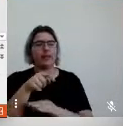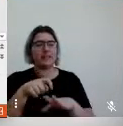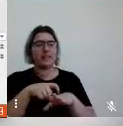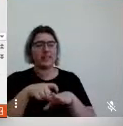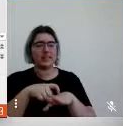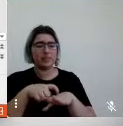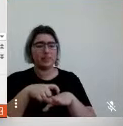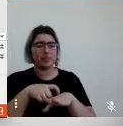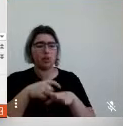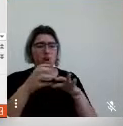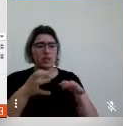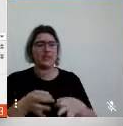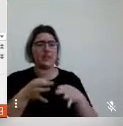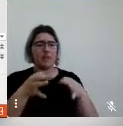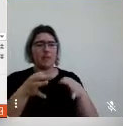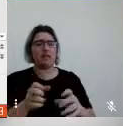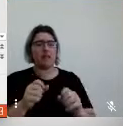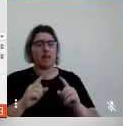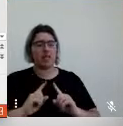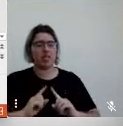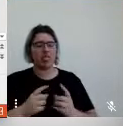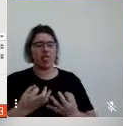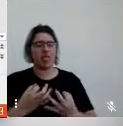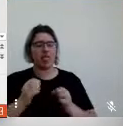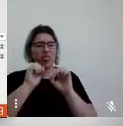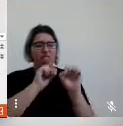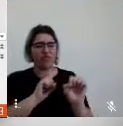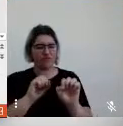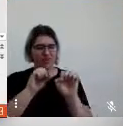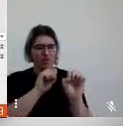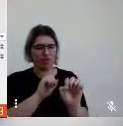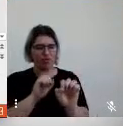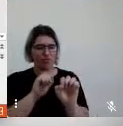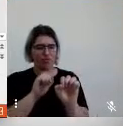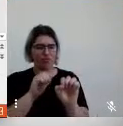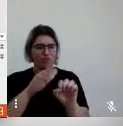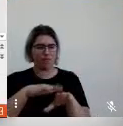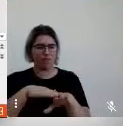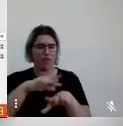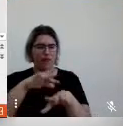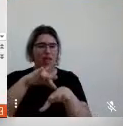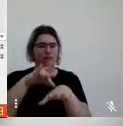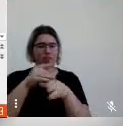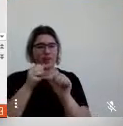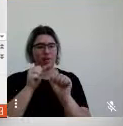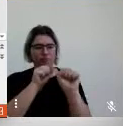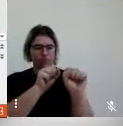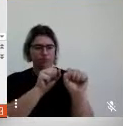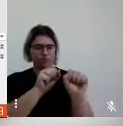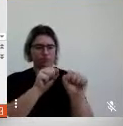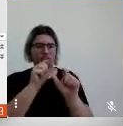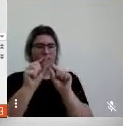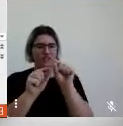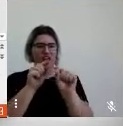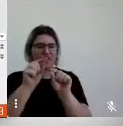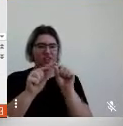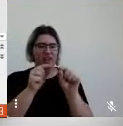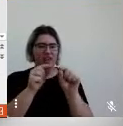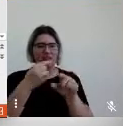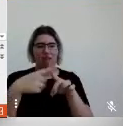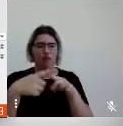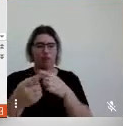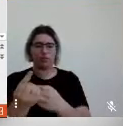nos va a defender frente a los agentes, a los patógenos, a las bacterias y a los virus que pueden entrar en nuestro